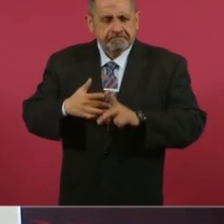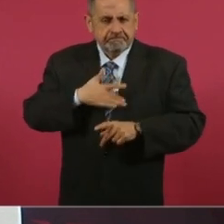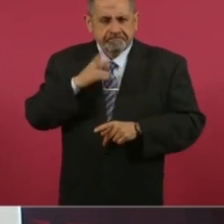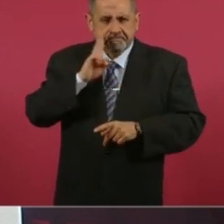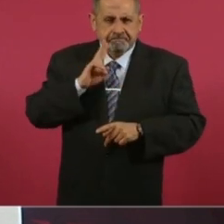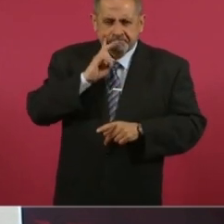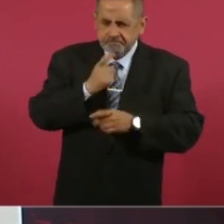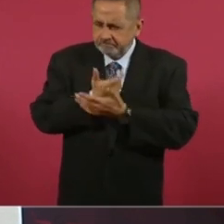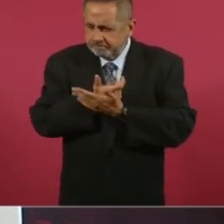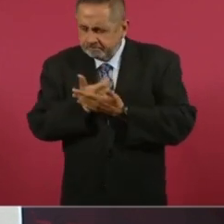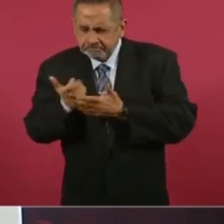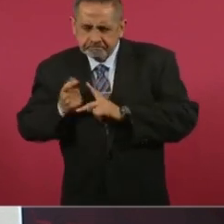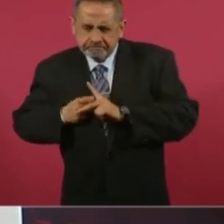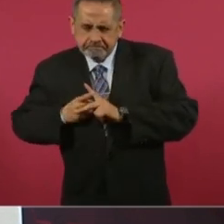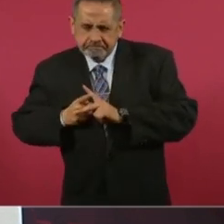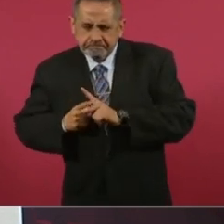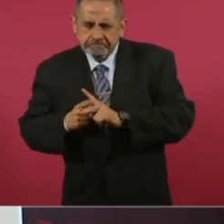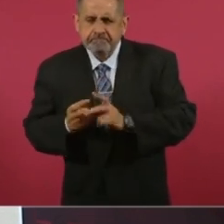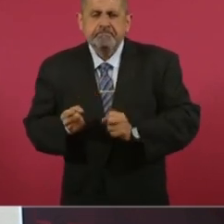financiera